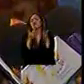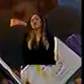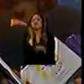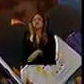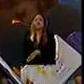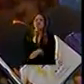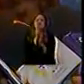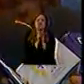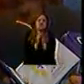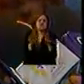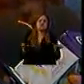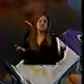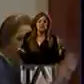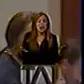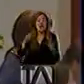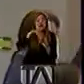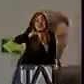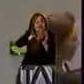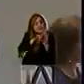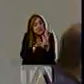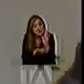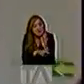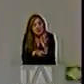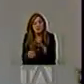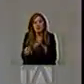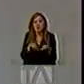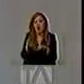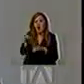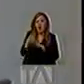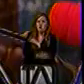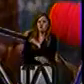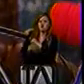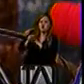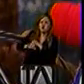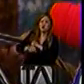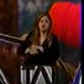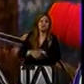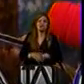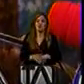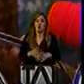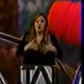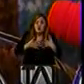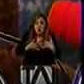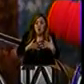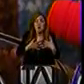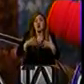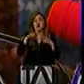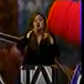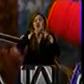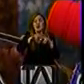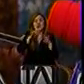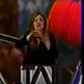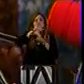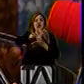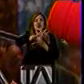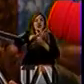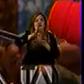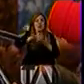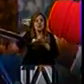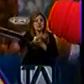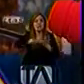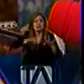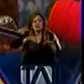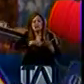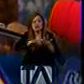futuro, pues no hay una causal que abarque la actividad que realizó Espín. He revisado todas las prohibiciones existentes y ninguna tiene que